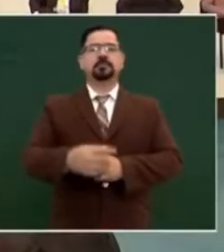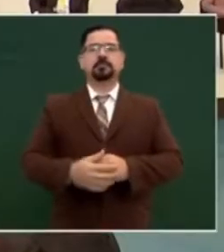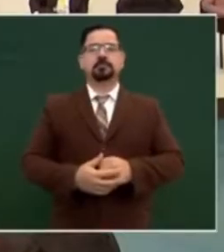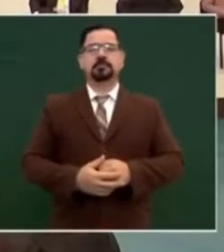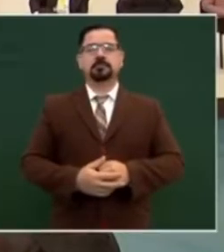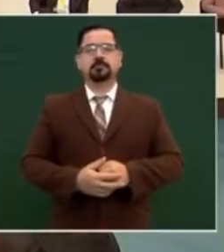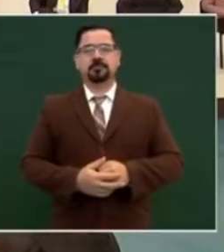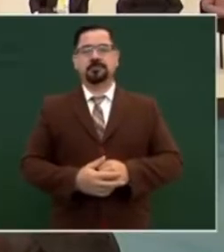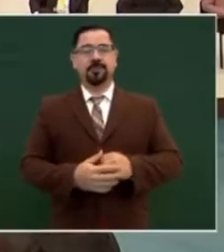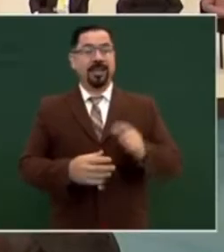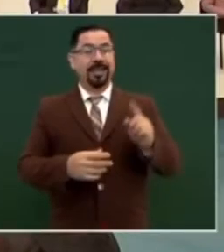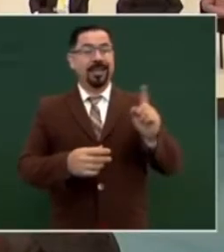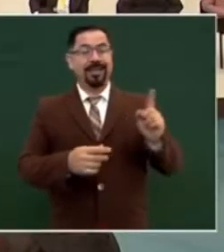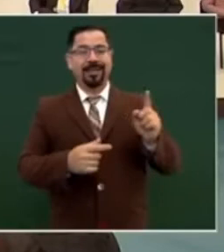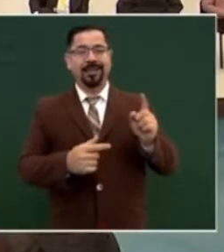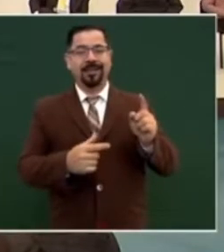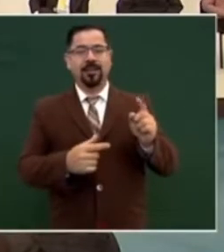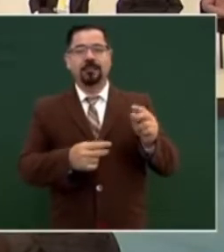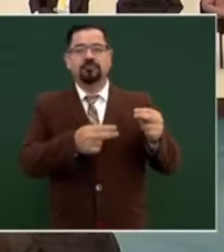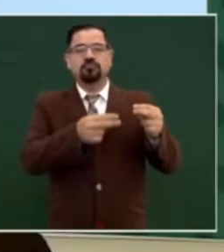es por golpeador